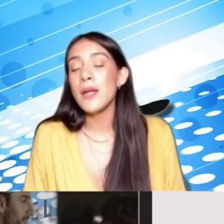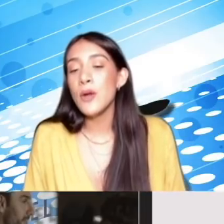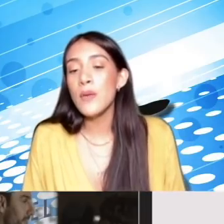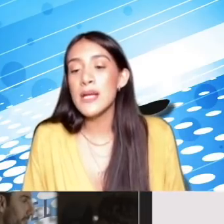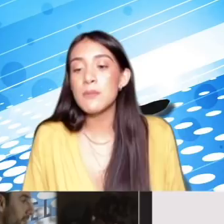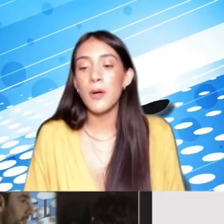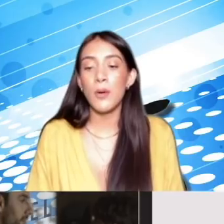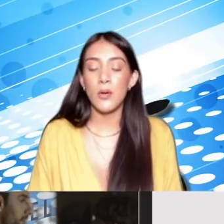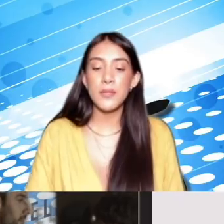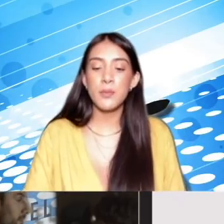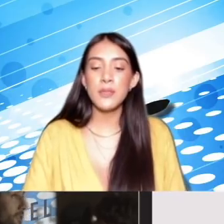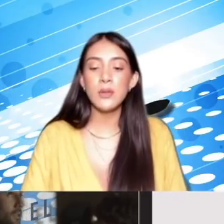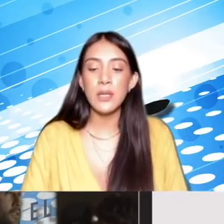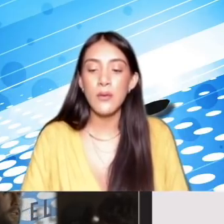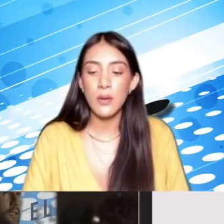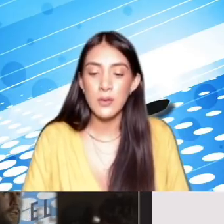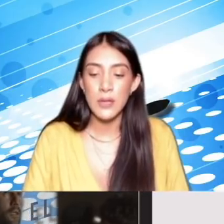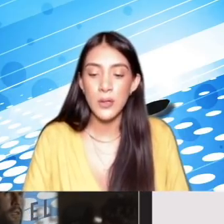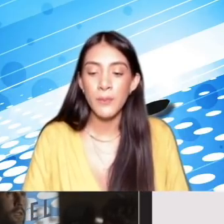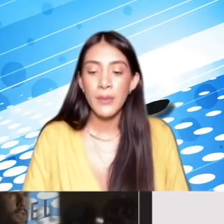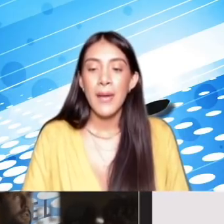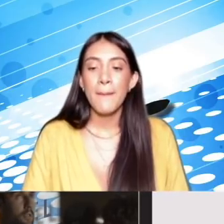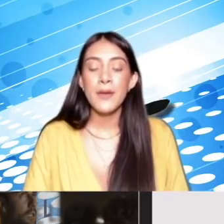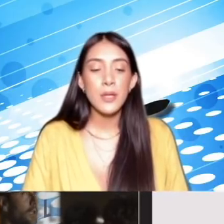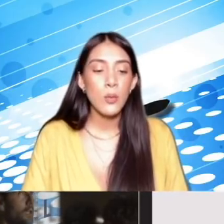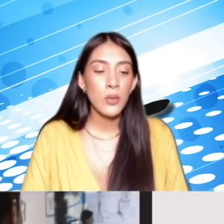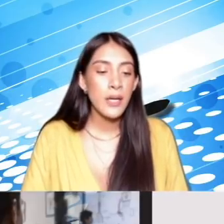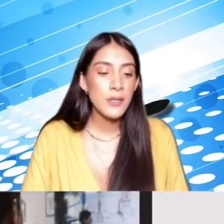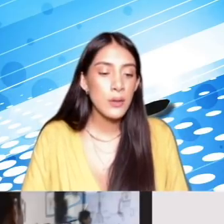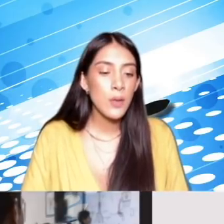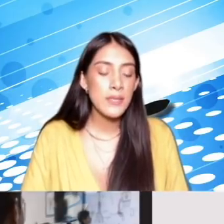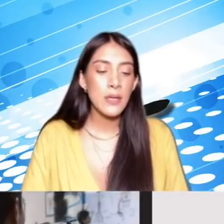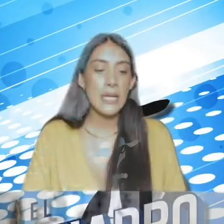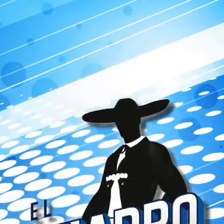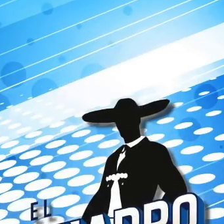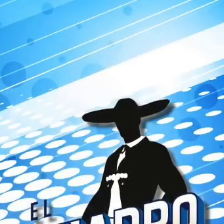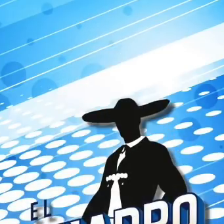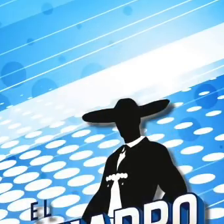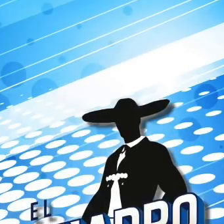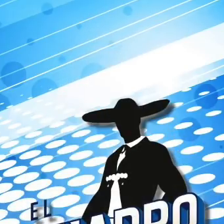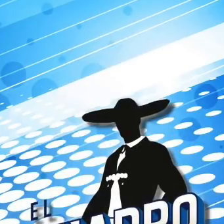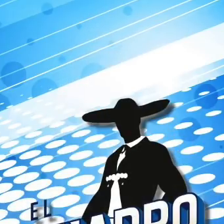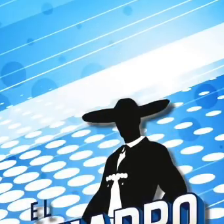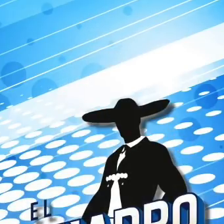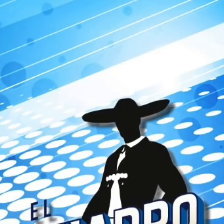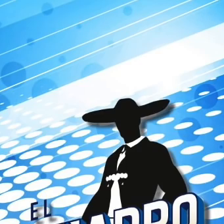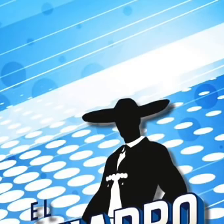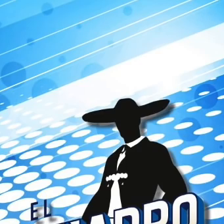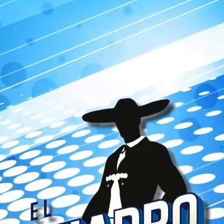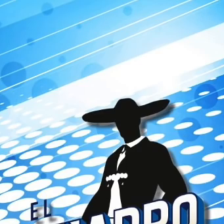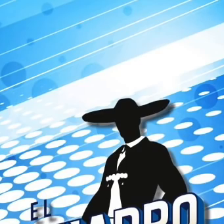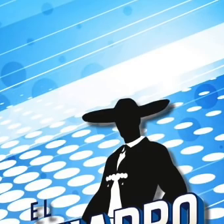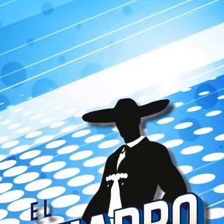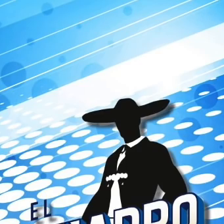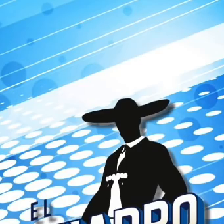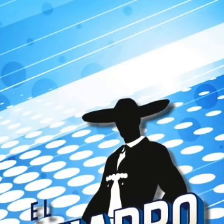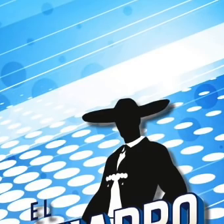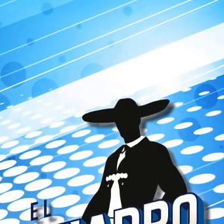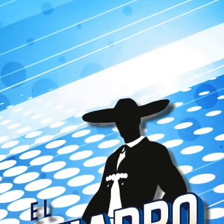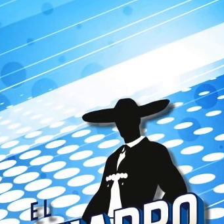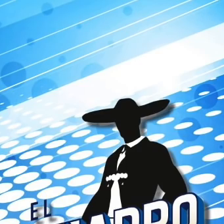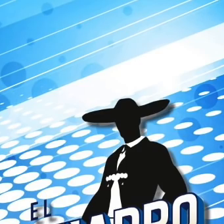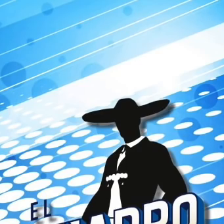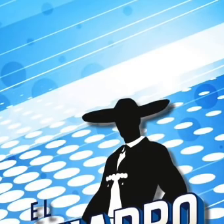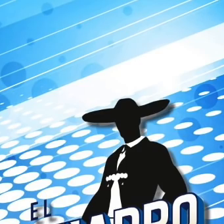de maniobras, pero bueno, después de esto, ¿qué fue lo que sucedió? Medios de comunicación comenzaron a decir que no, ya nos estamos muriendo,